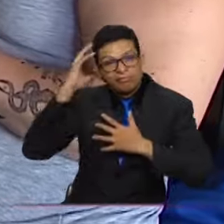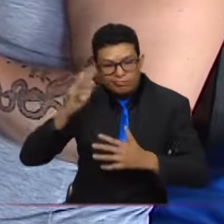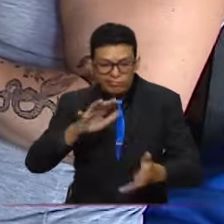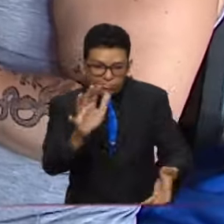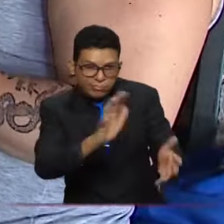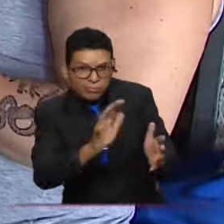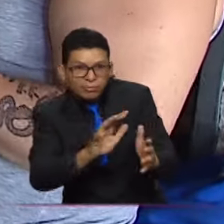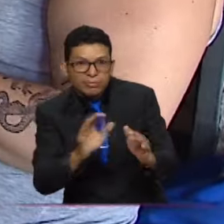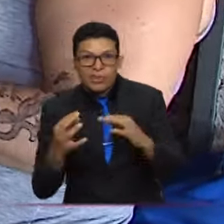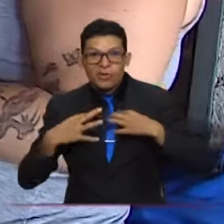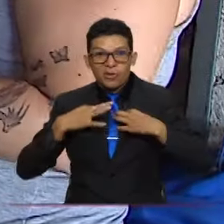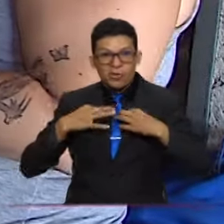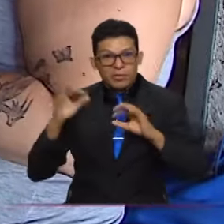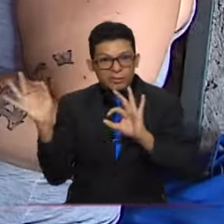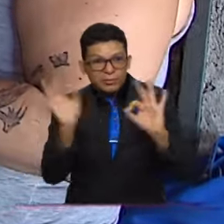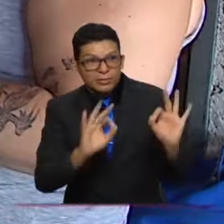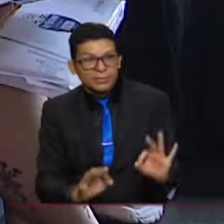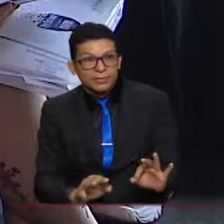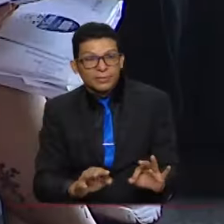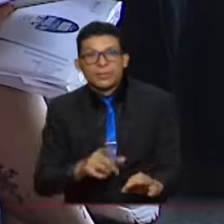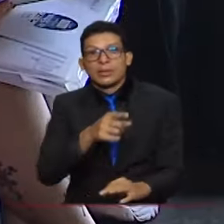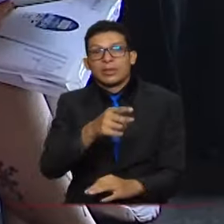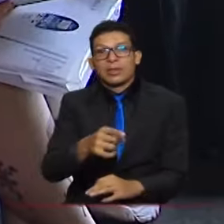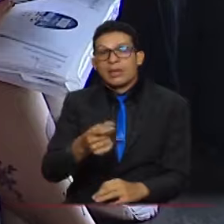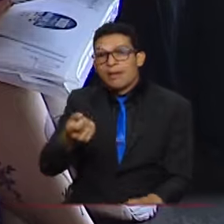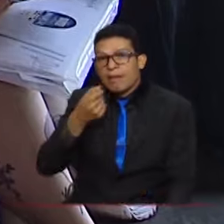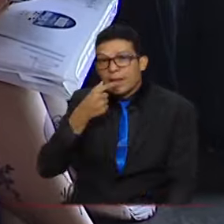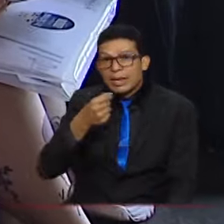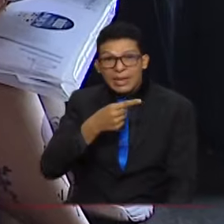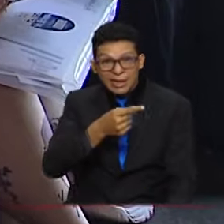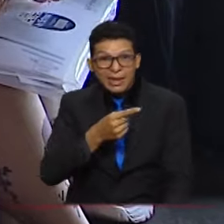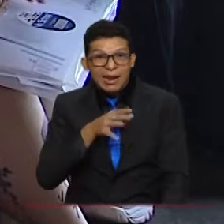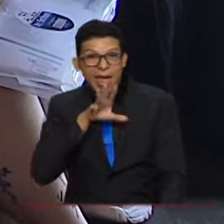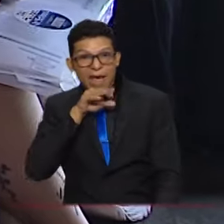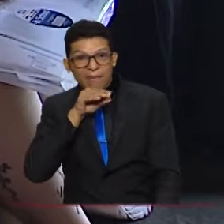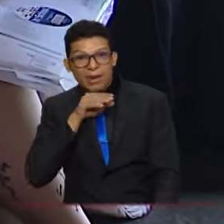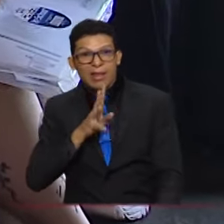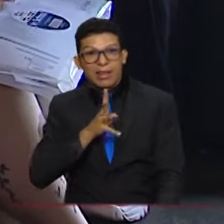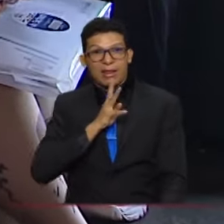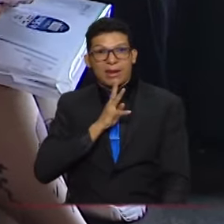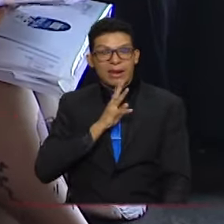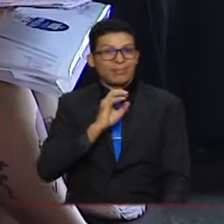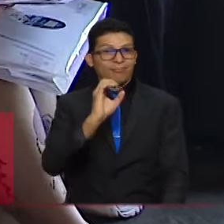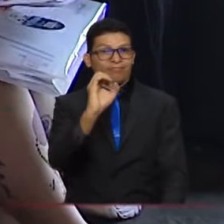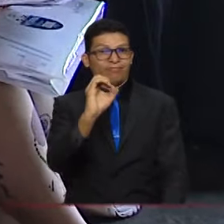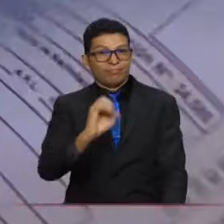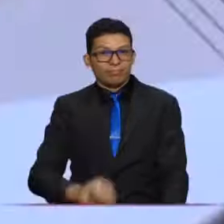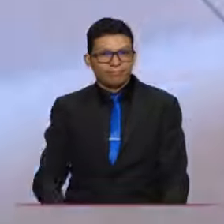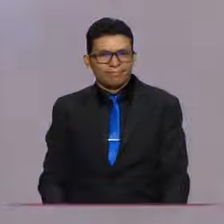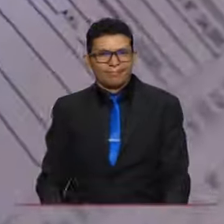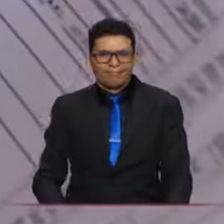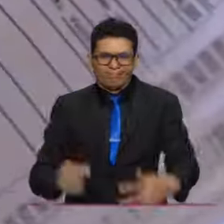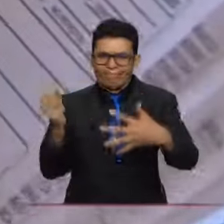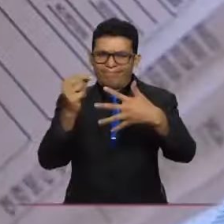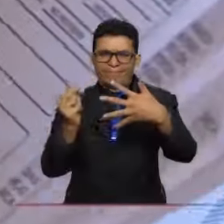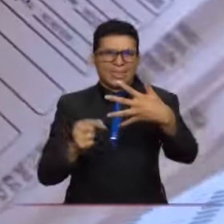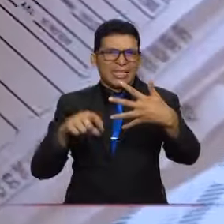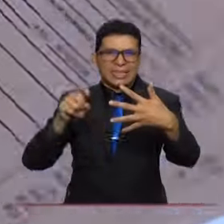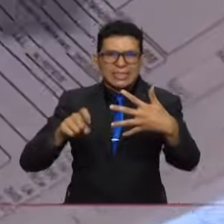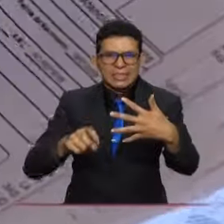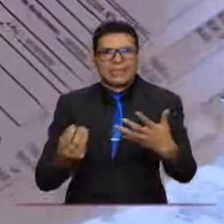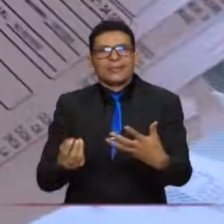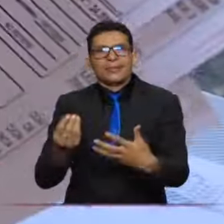la droga y él no habla. Son muchas las necesidades de esta familia, entre medicamentos,